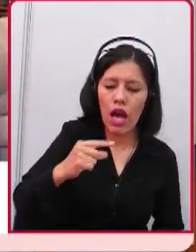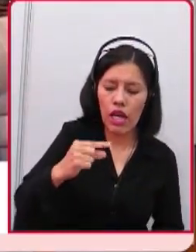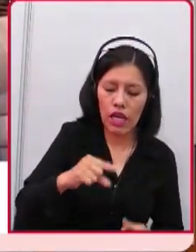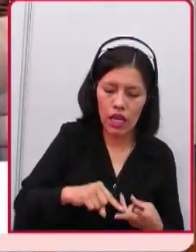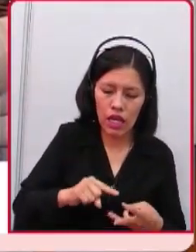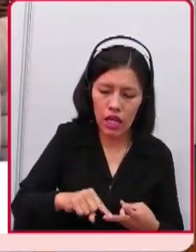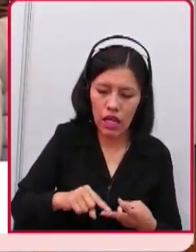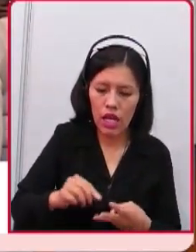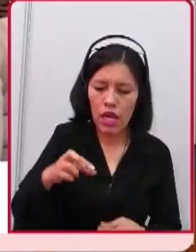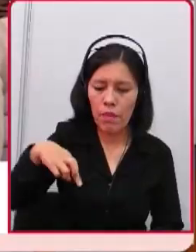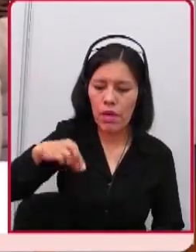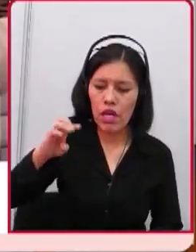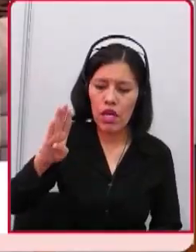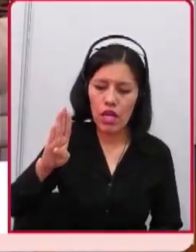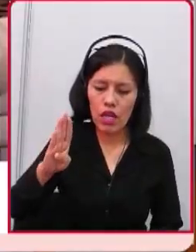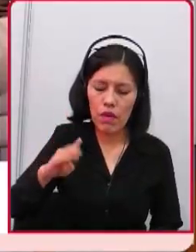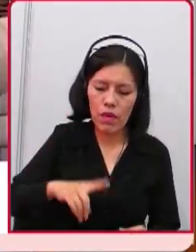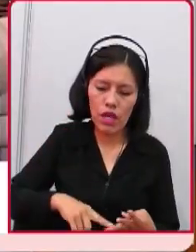Y si te entiendo bien,